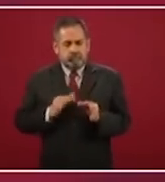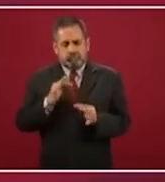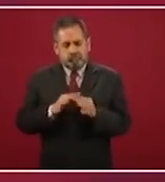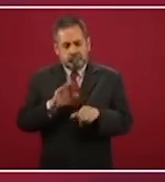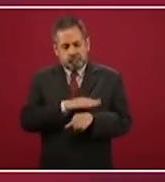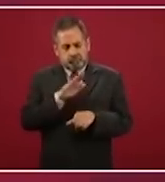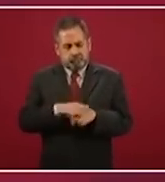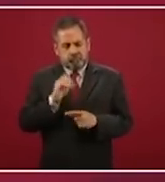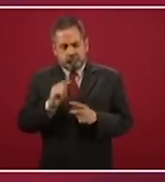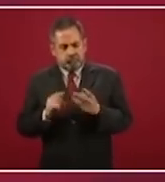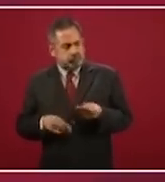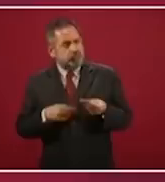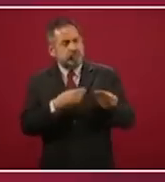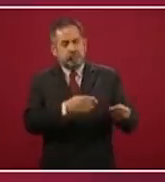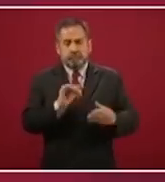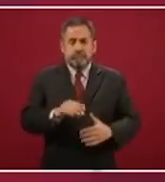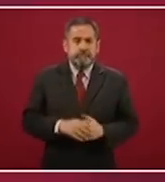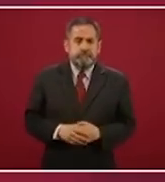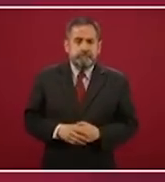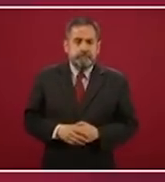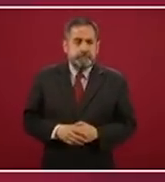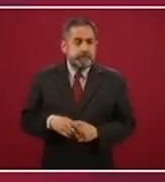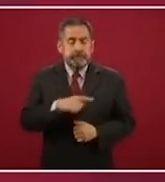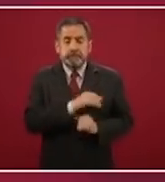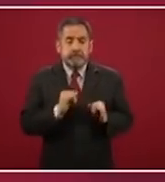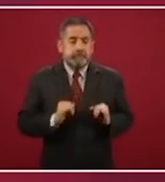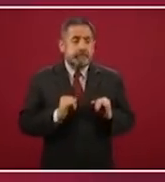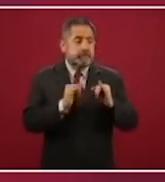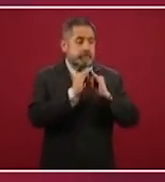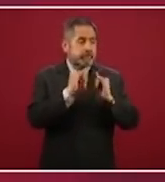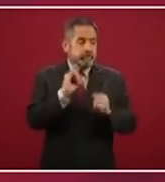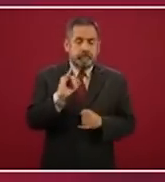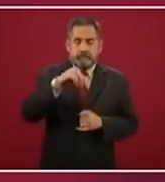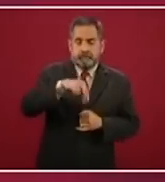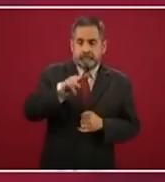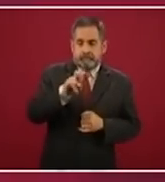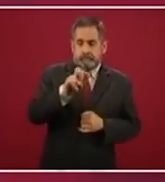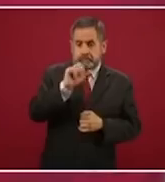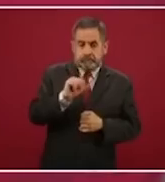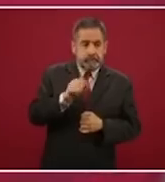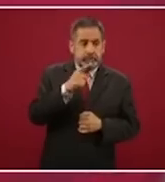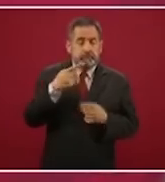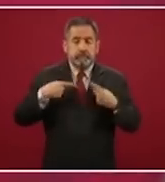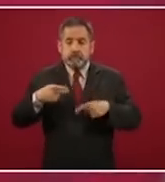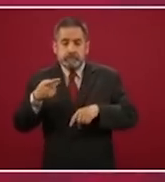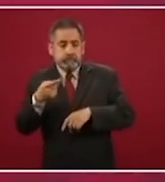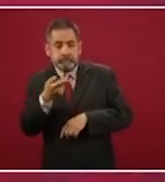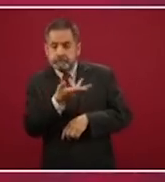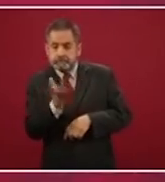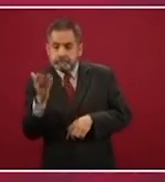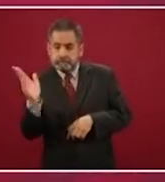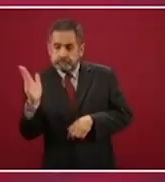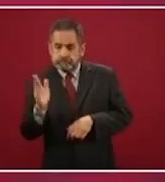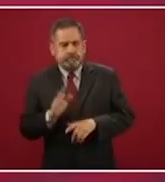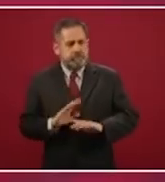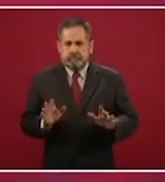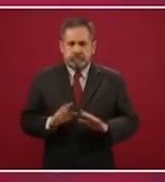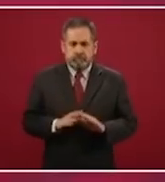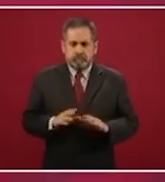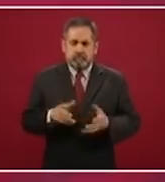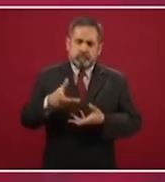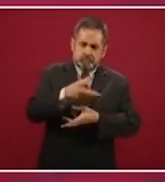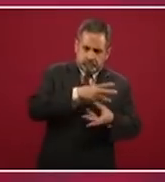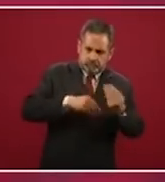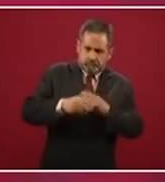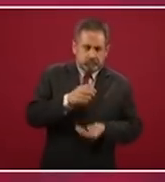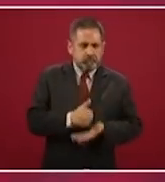ley. En el caso del Instituto de Verificación Administrativa no se va a despedir a nadie. Lo que vamos a buscar es que nos ayuden en estos